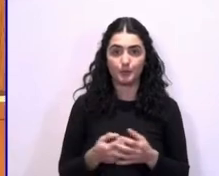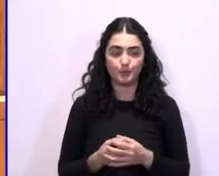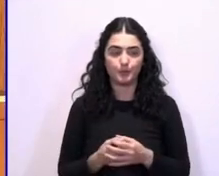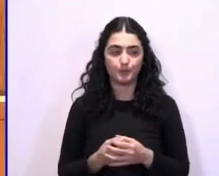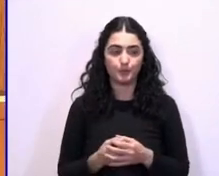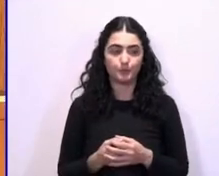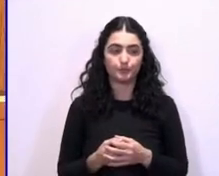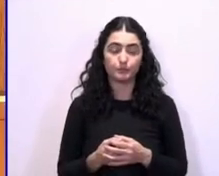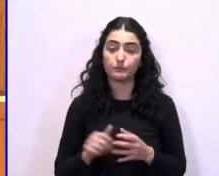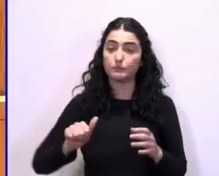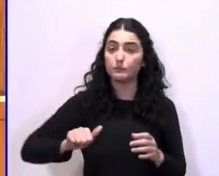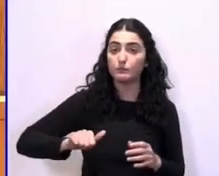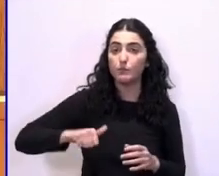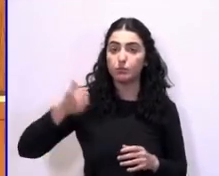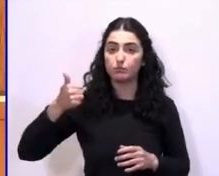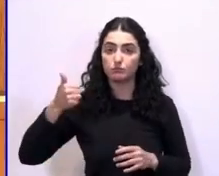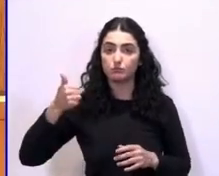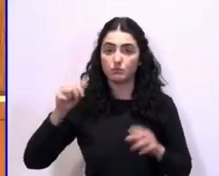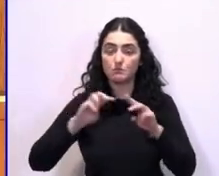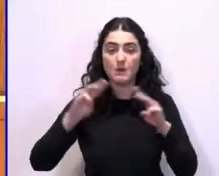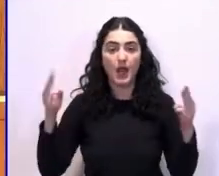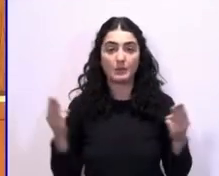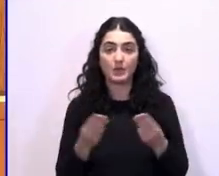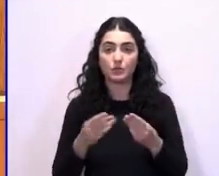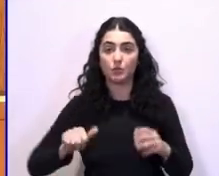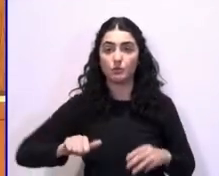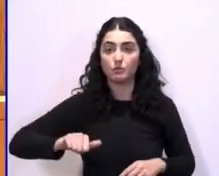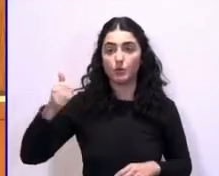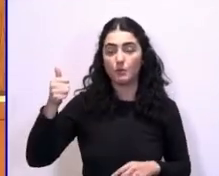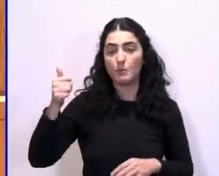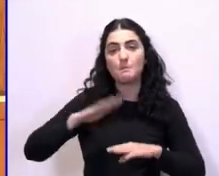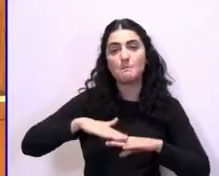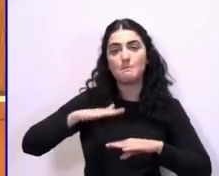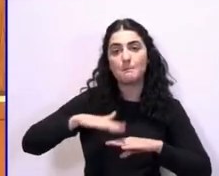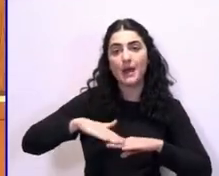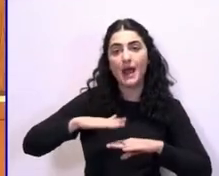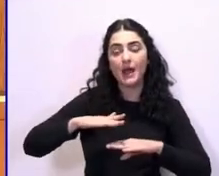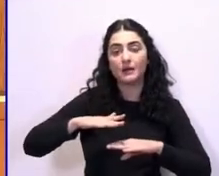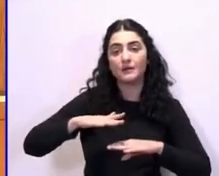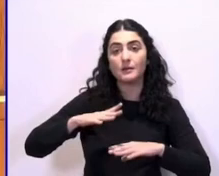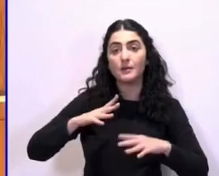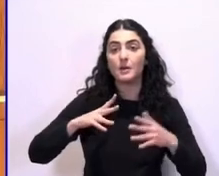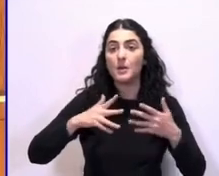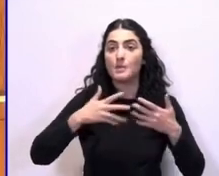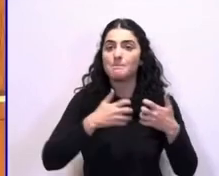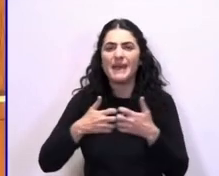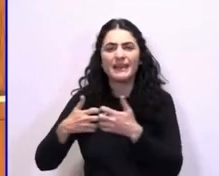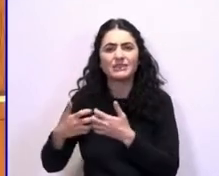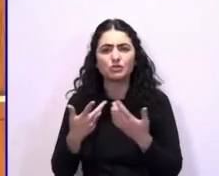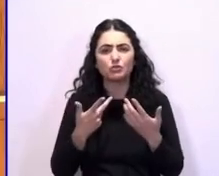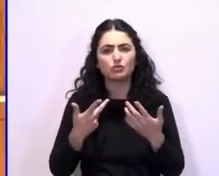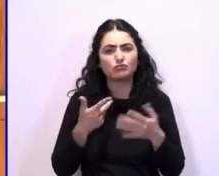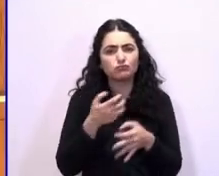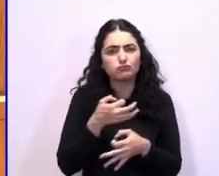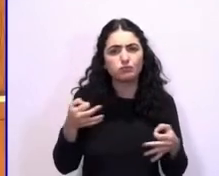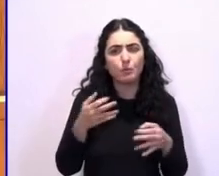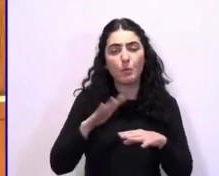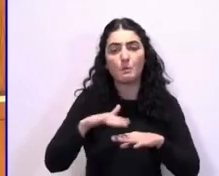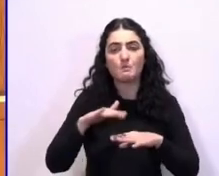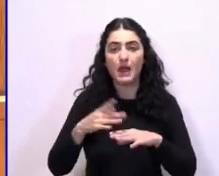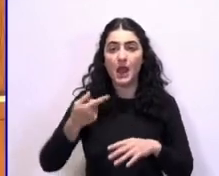fue aprobada en este Parlamento para habilitar los mecanismos oportunos para calificar